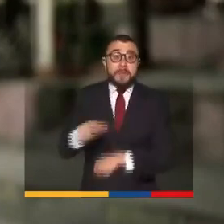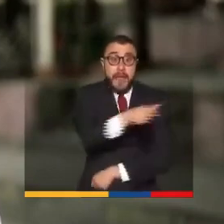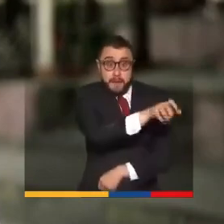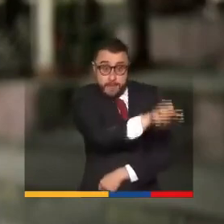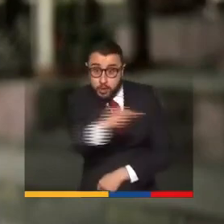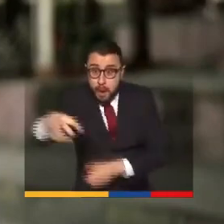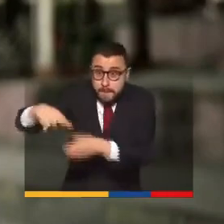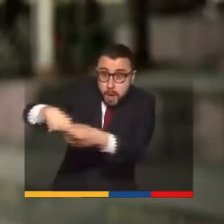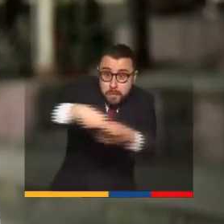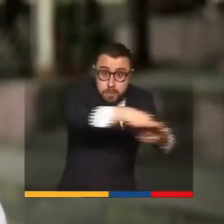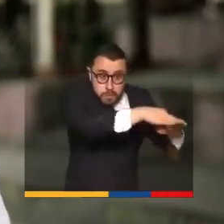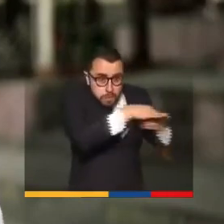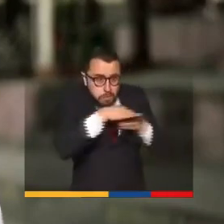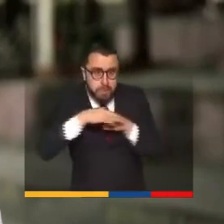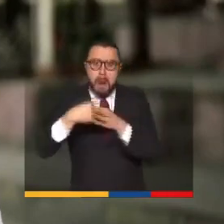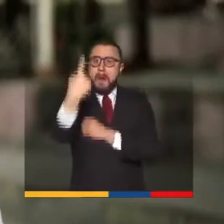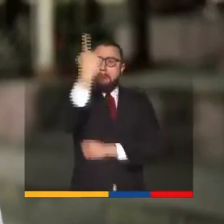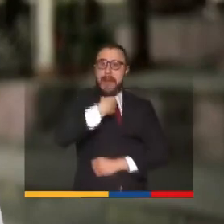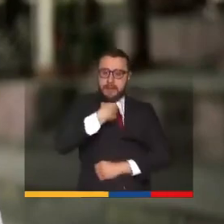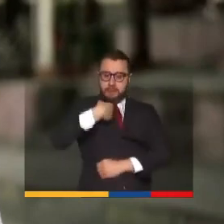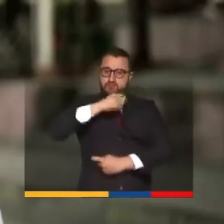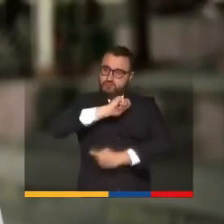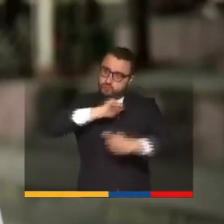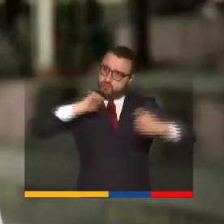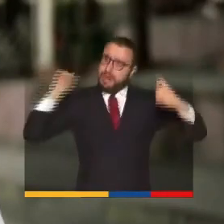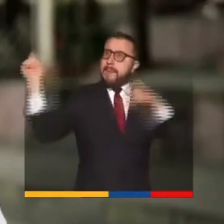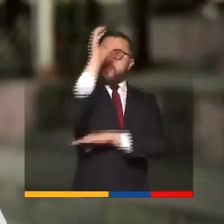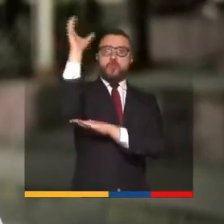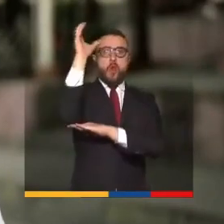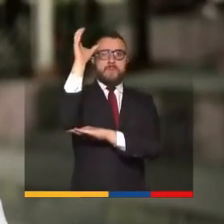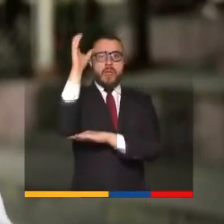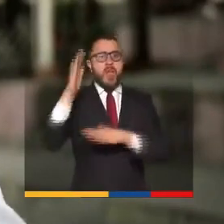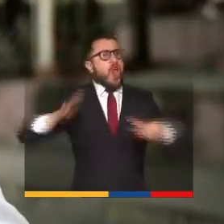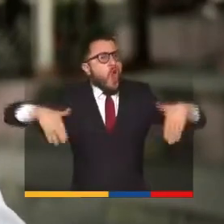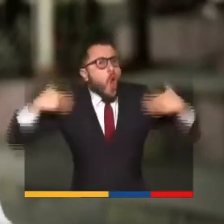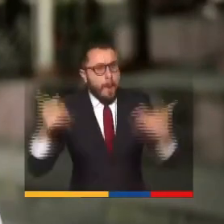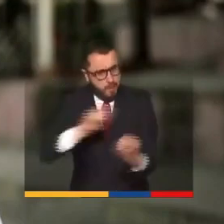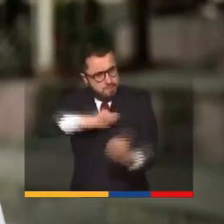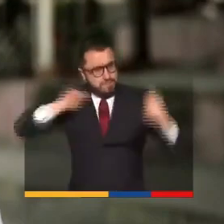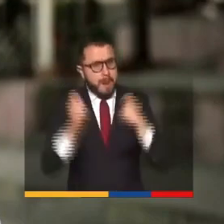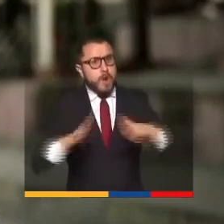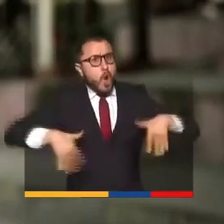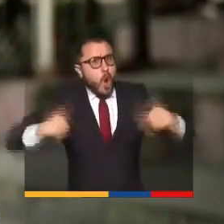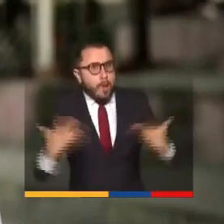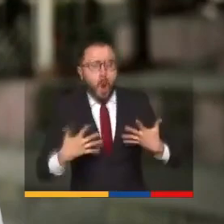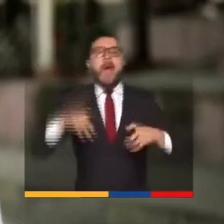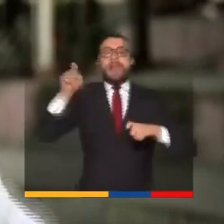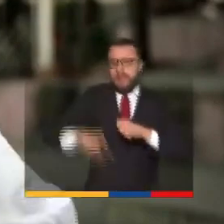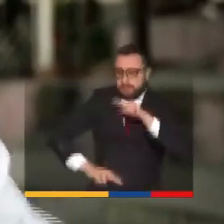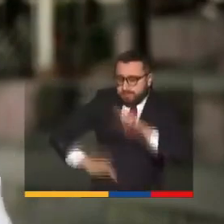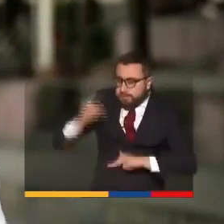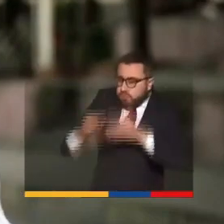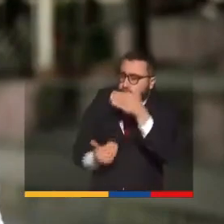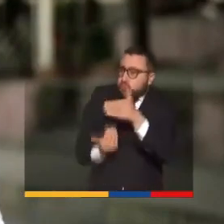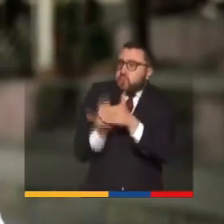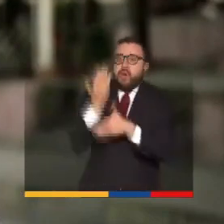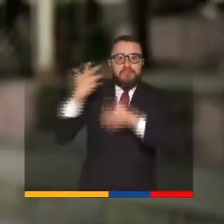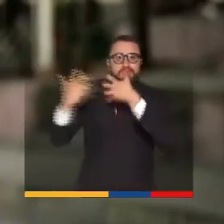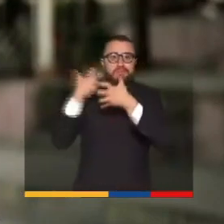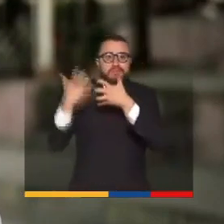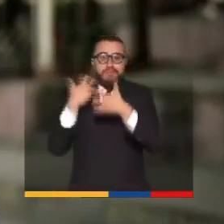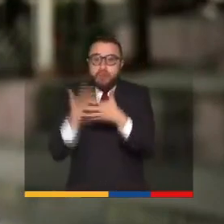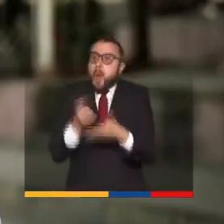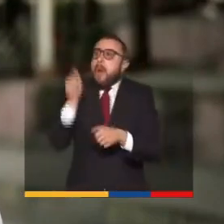pidió un cambio. Ese cambio significa construir un sistema de energía basado en la